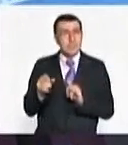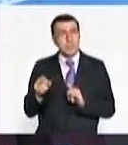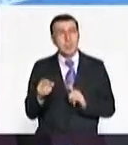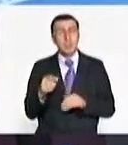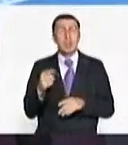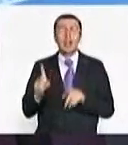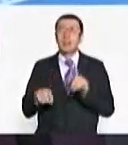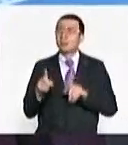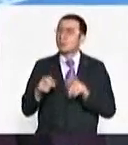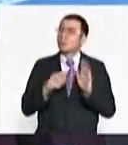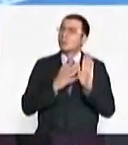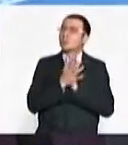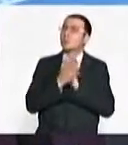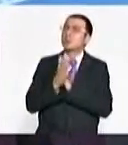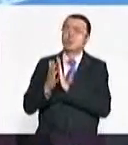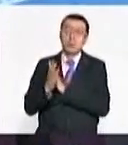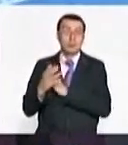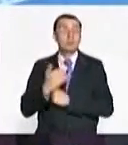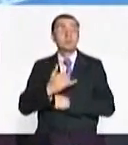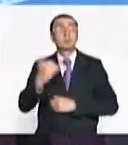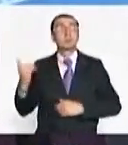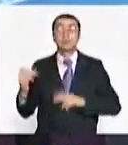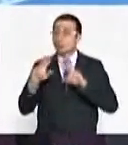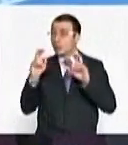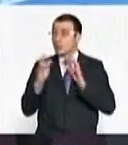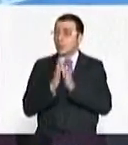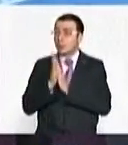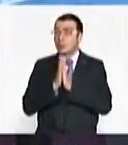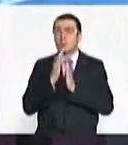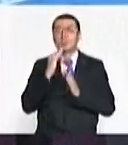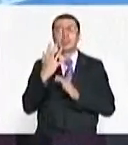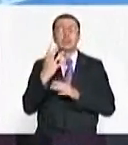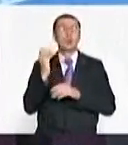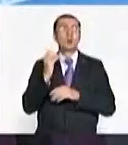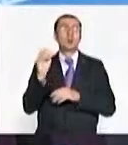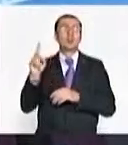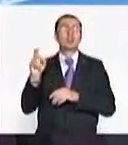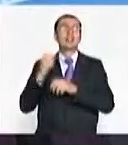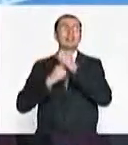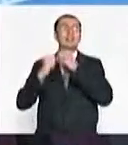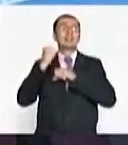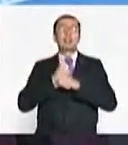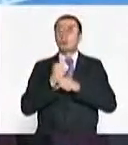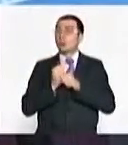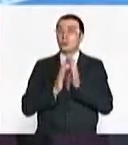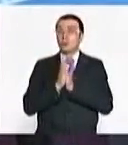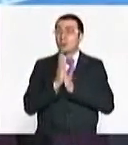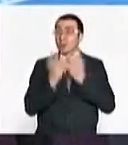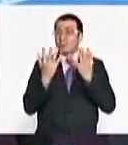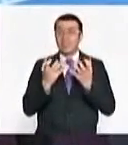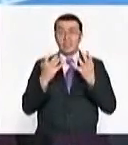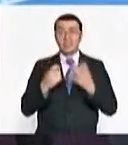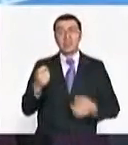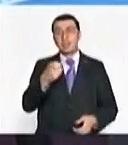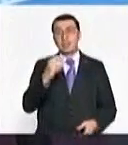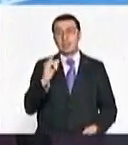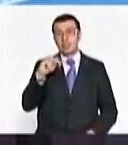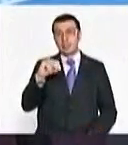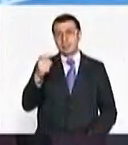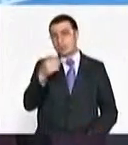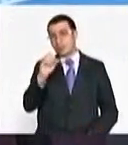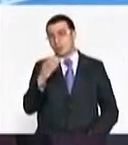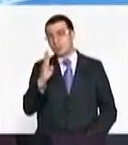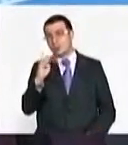boom. Esto se ha vuelto el tema de moda. Entonces, recordemos que hace 5 o 6 años la moda era el ginkgo biloba y todo el mundo quería tomar ginkgo biloba, y pues